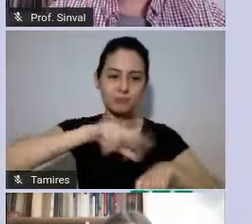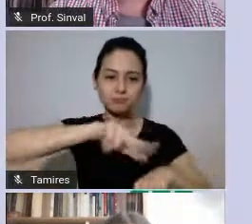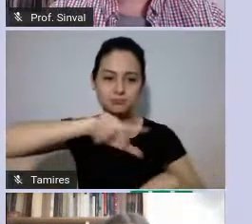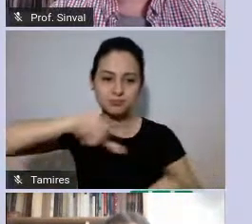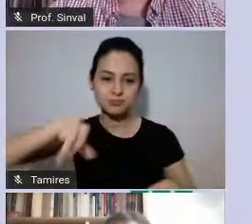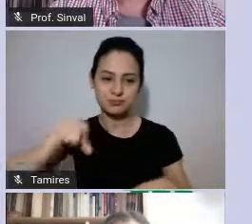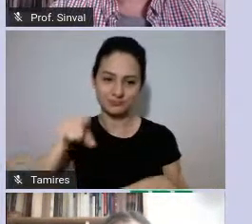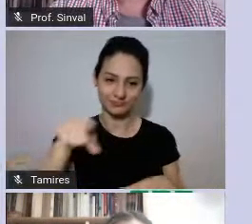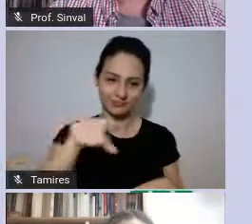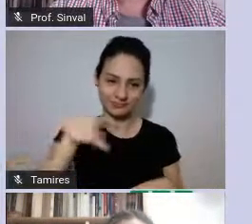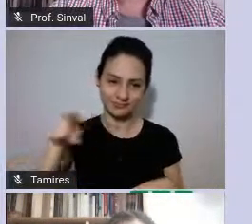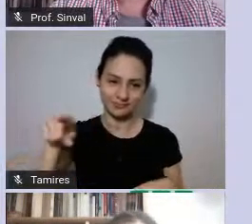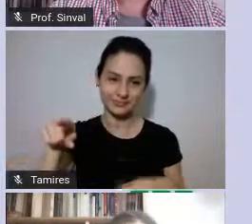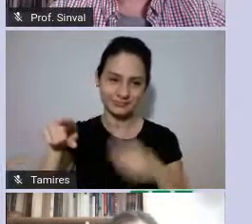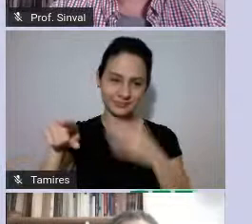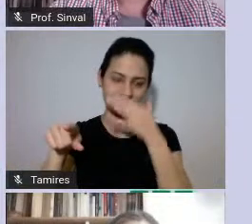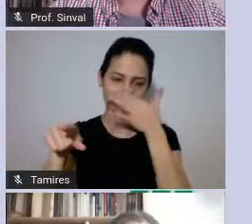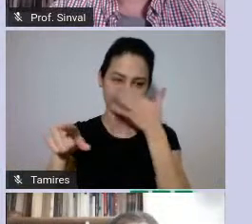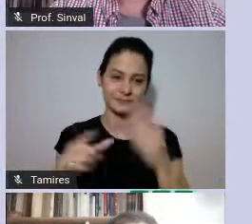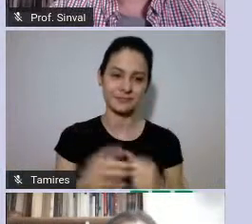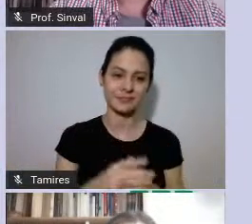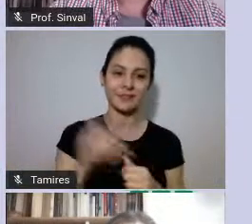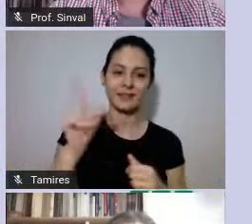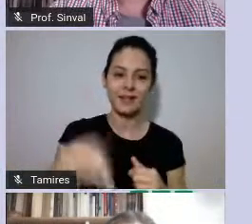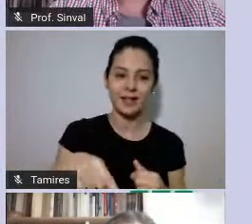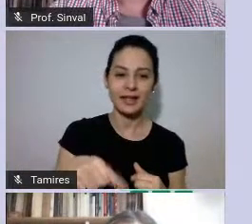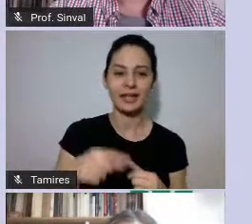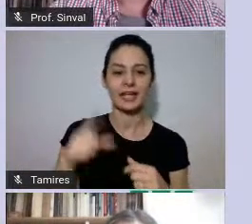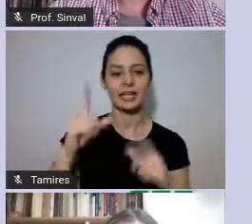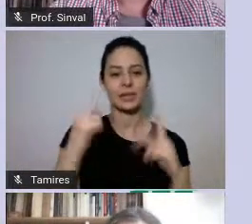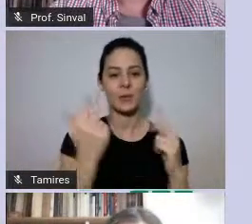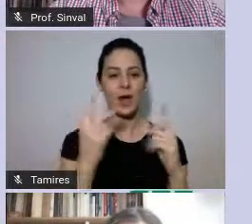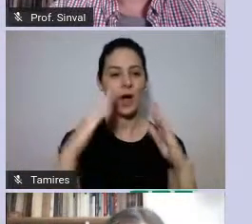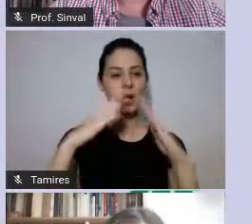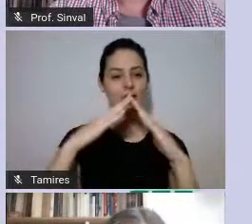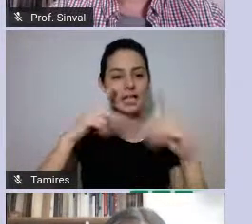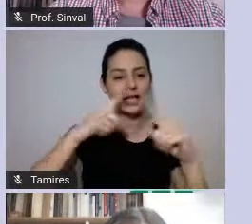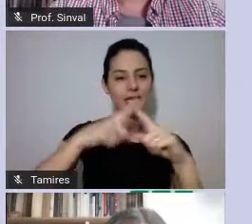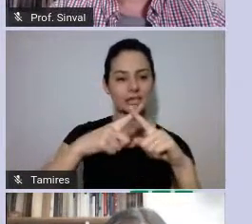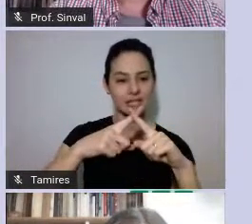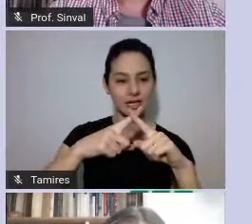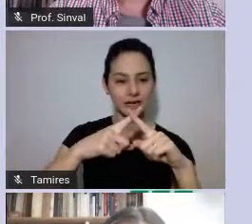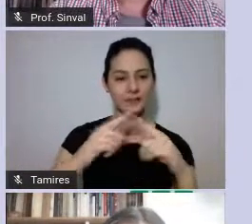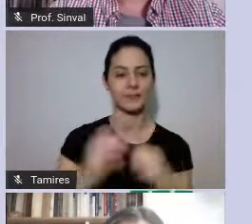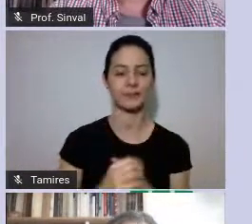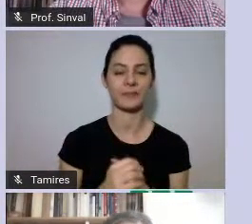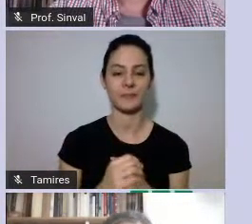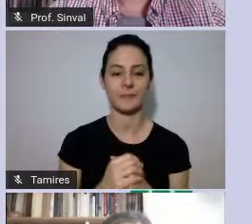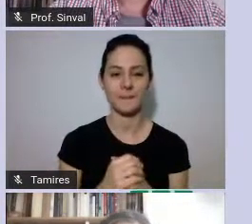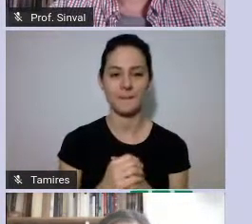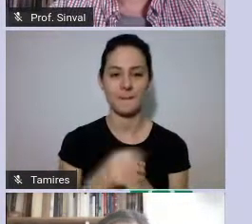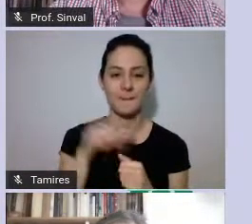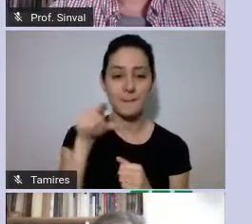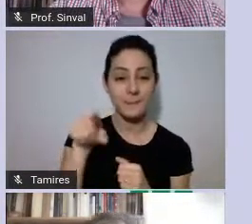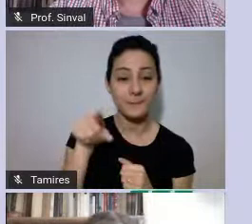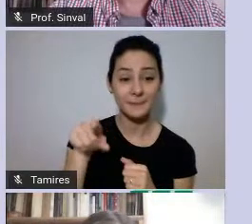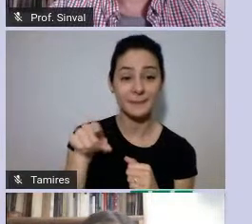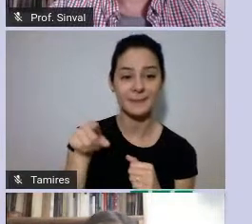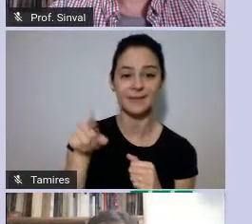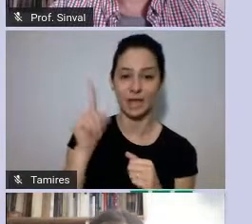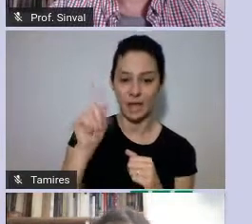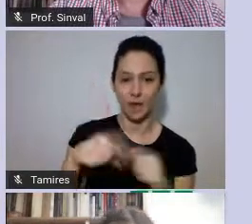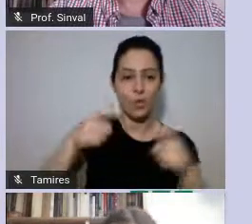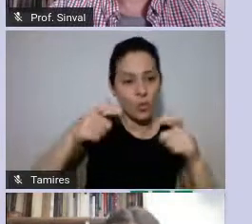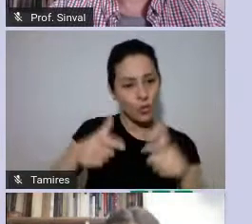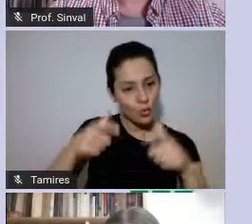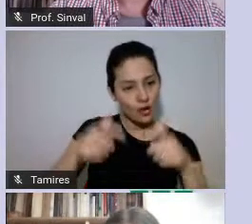sí, que se agradece algo en la iglesia. En este caso, este es un exvoto de una pulquería de la